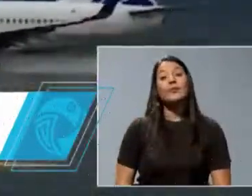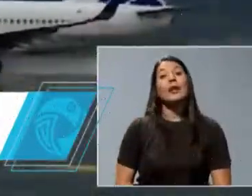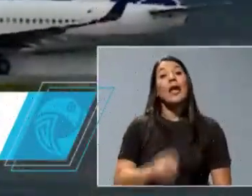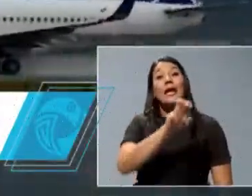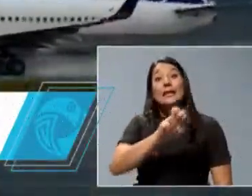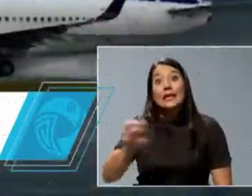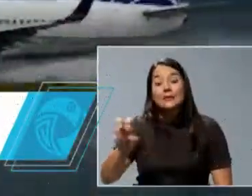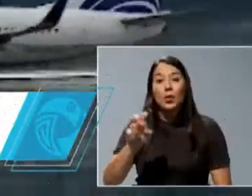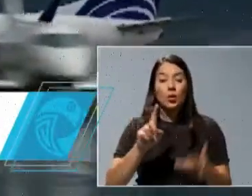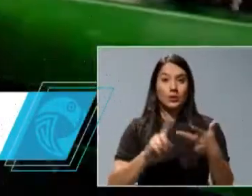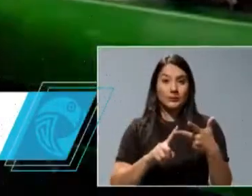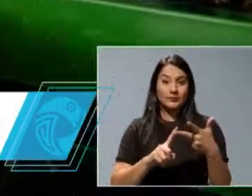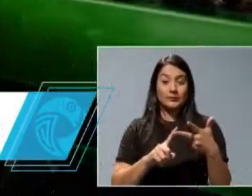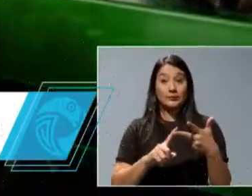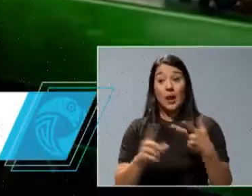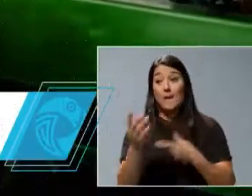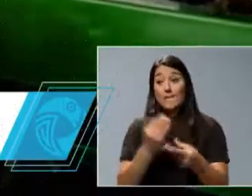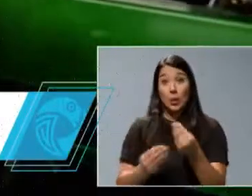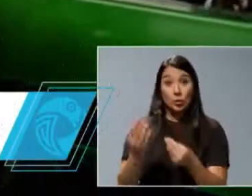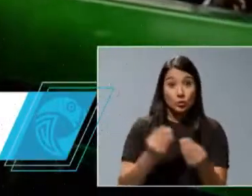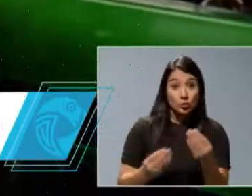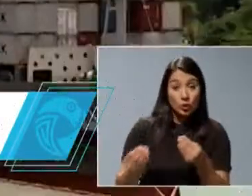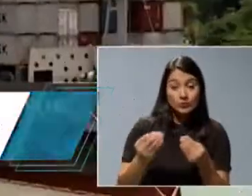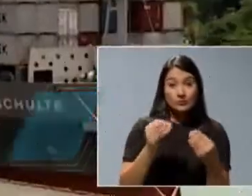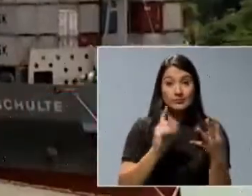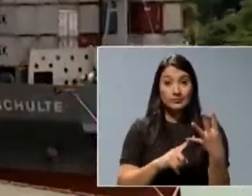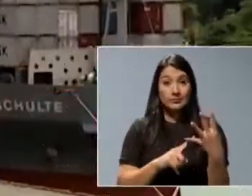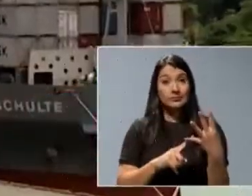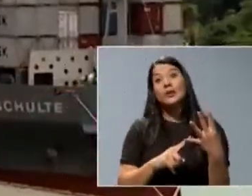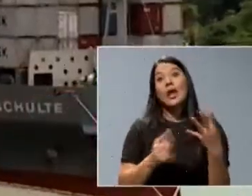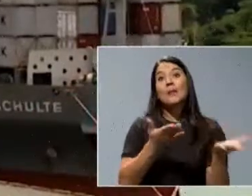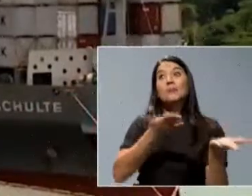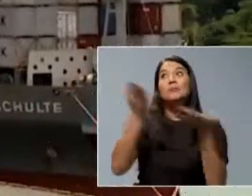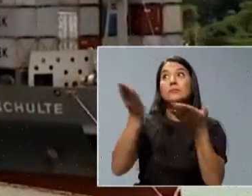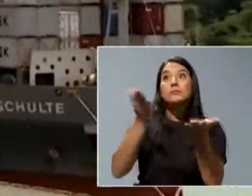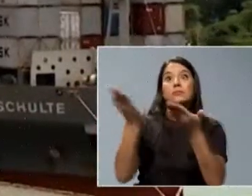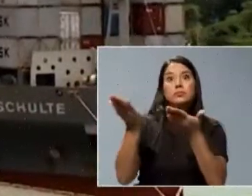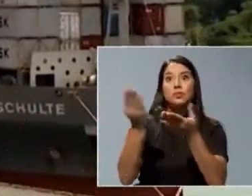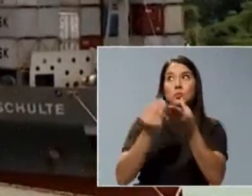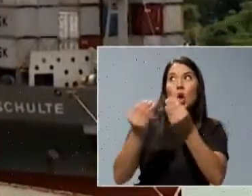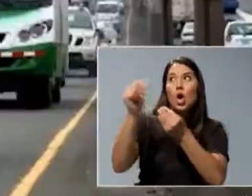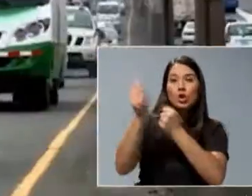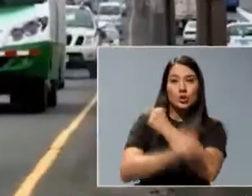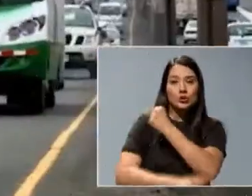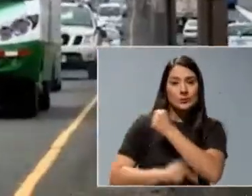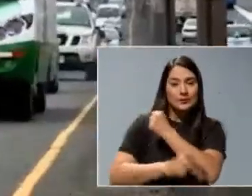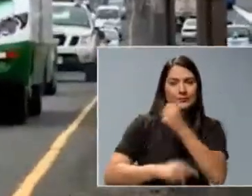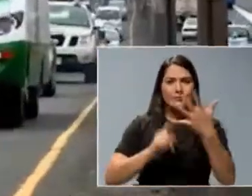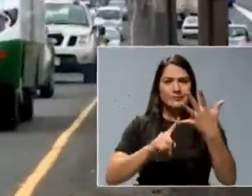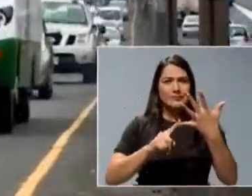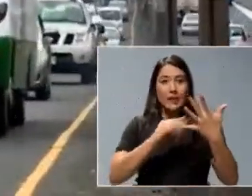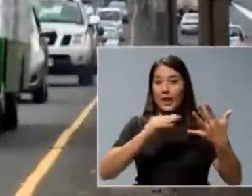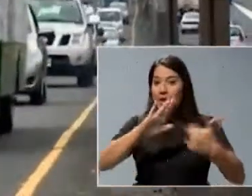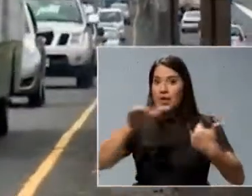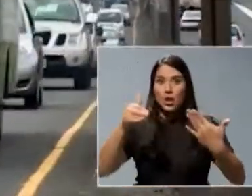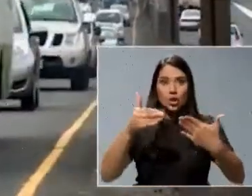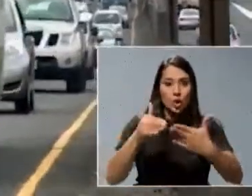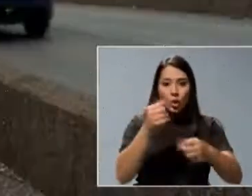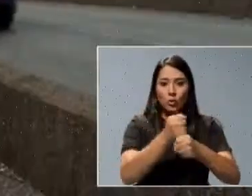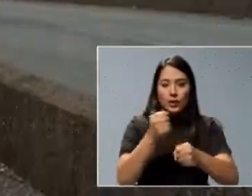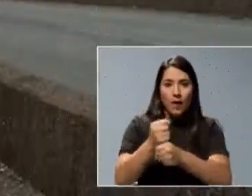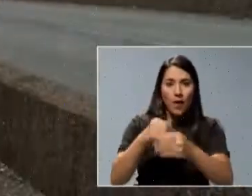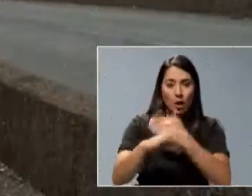transporte, la producción, las exportaciones y toda la actividad de Costa Rica.